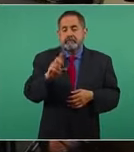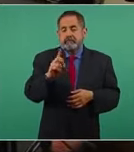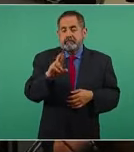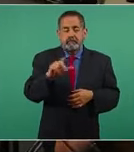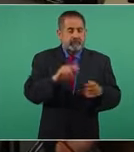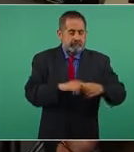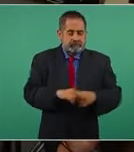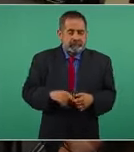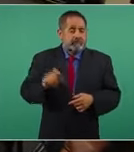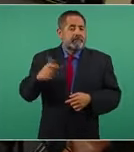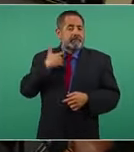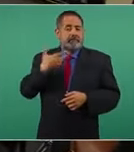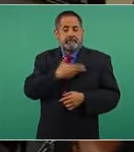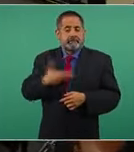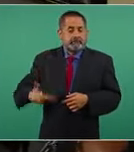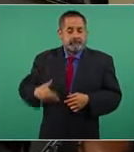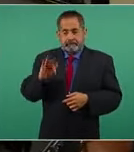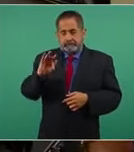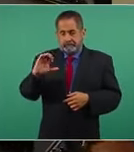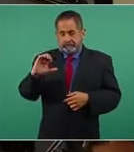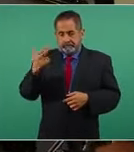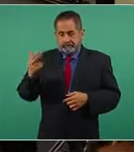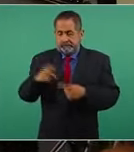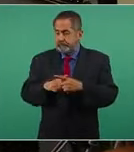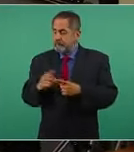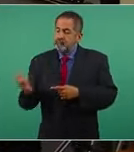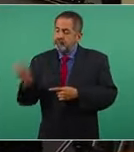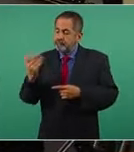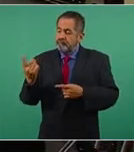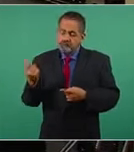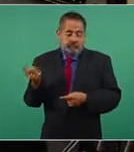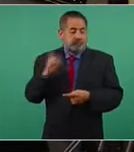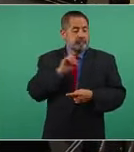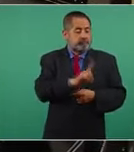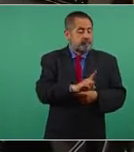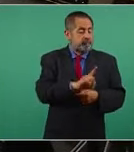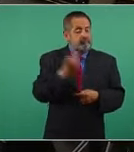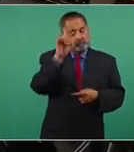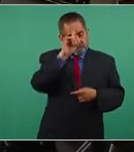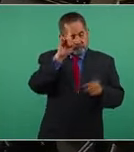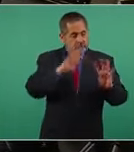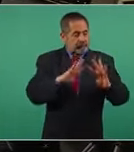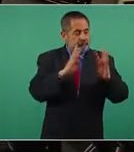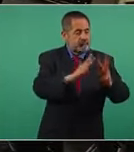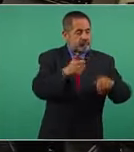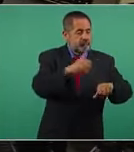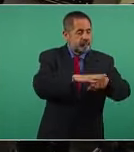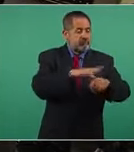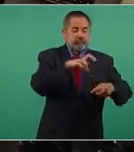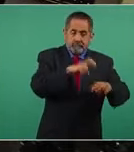El expresidente Calderón a trabajar al Consejo de Administración de Iberdrola.